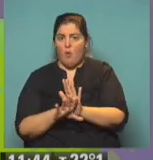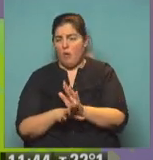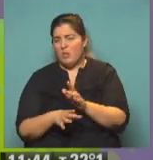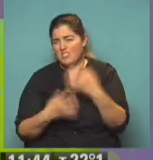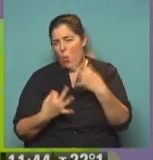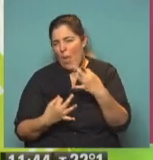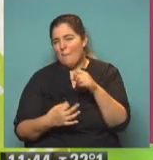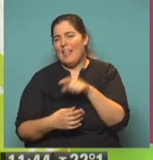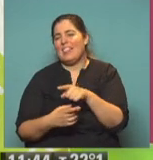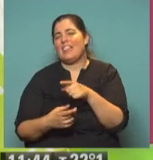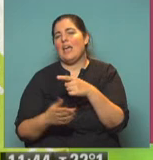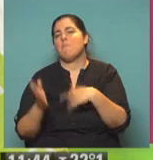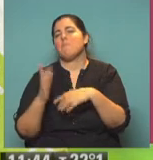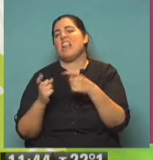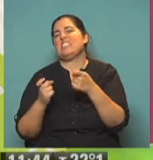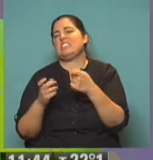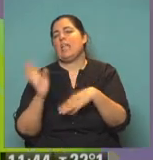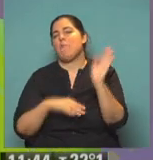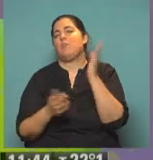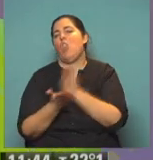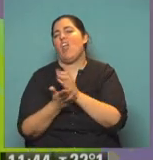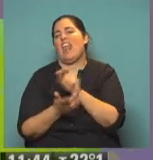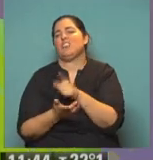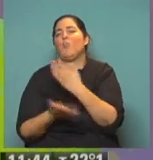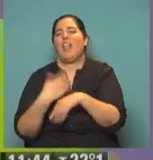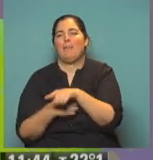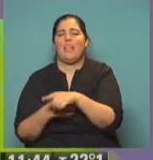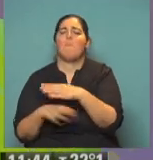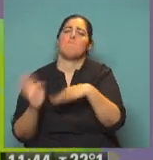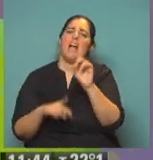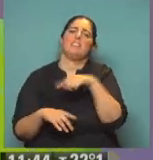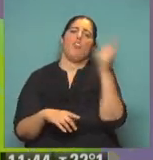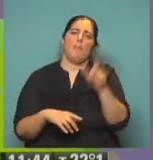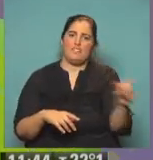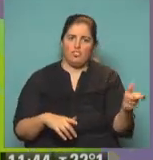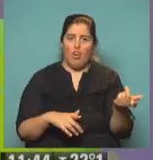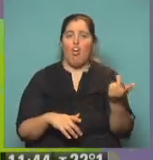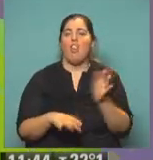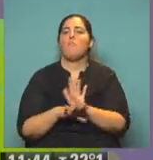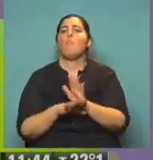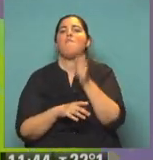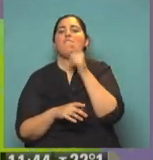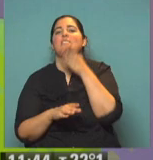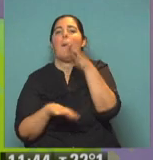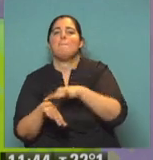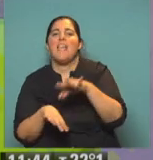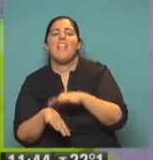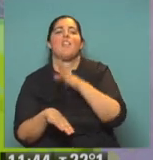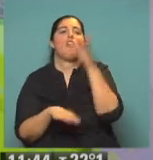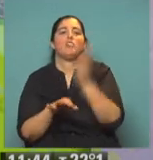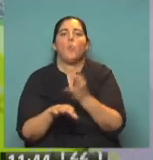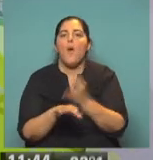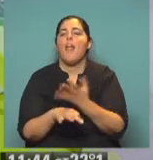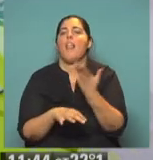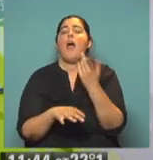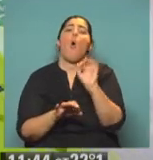tiene más derecho a usar el auto porque tiene una discapacidad que le va a facilitar ir al médico, trasladarse a la escuela.